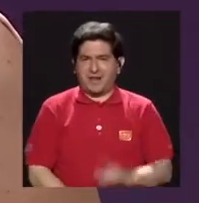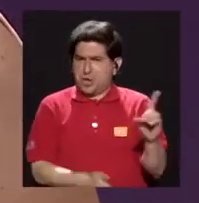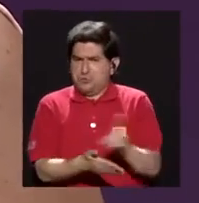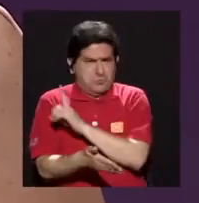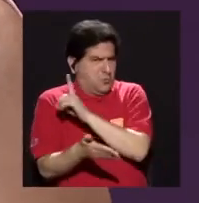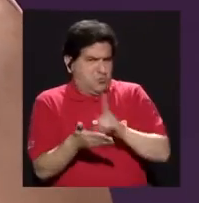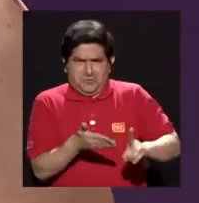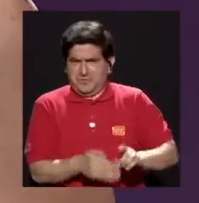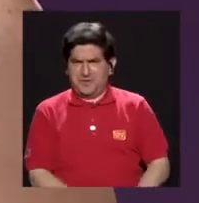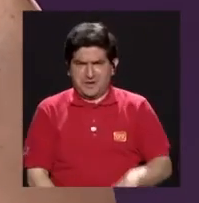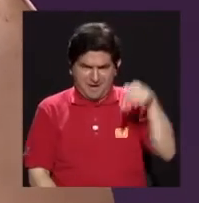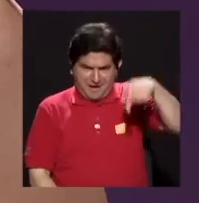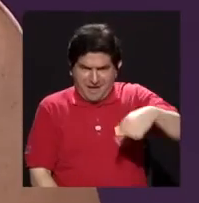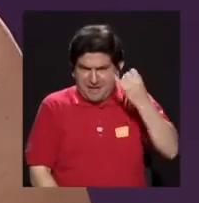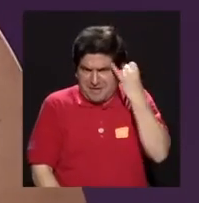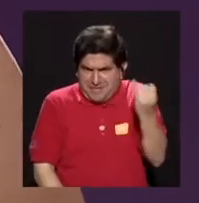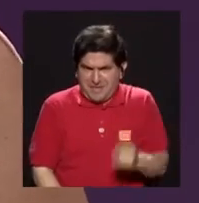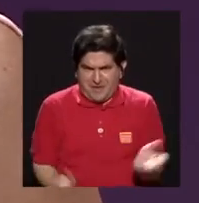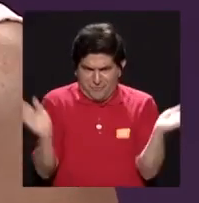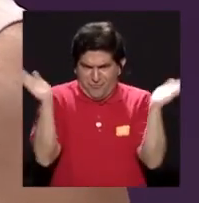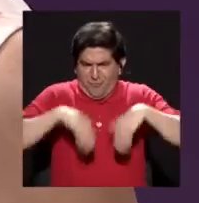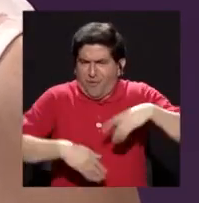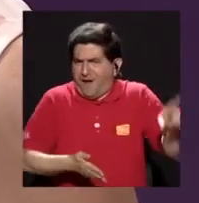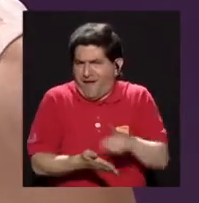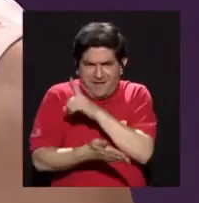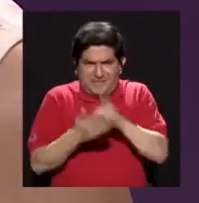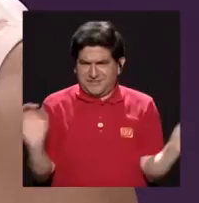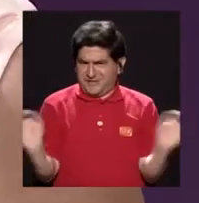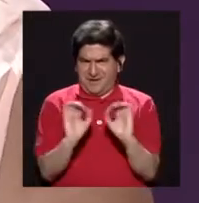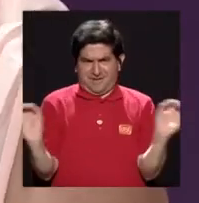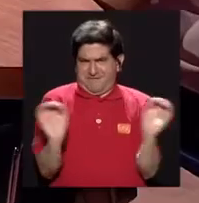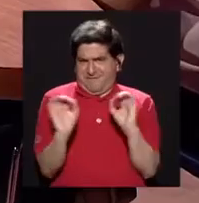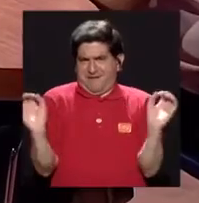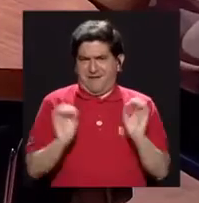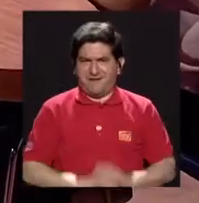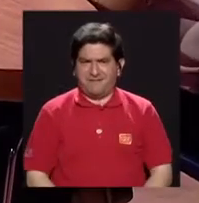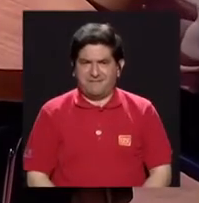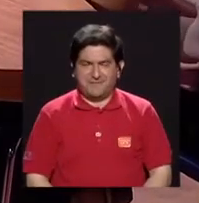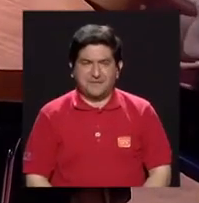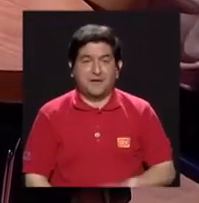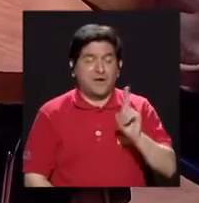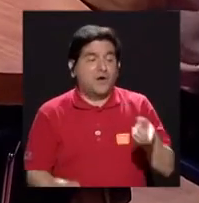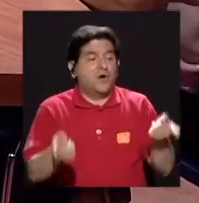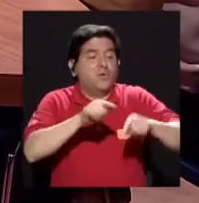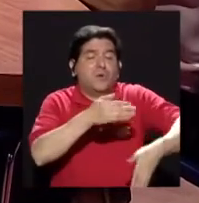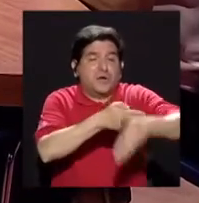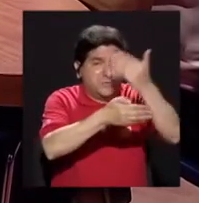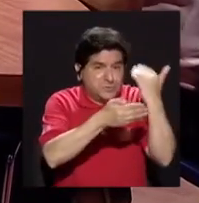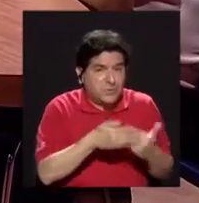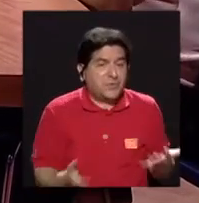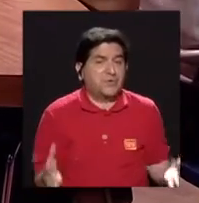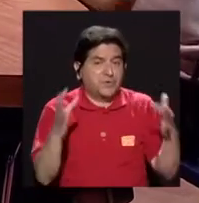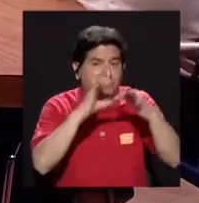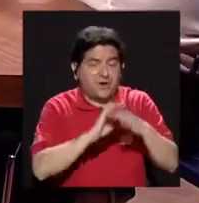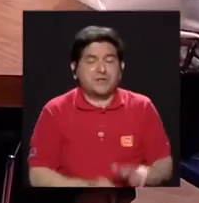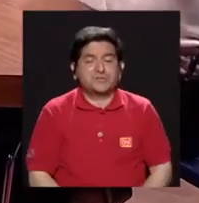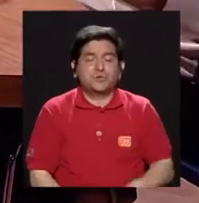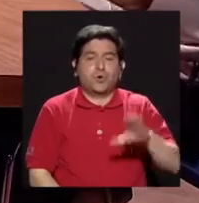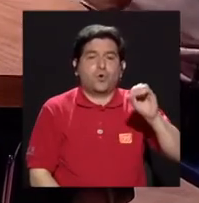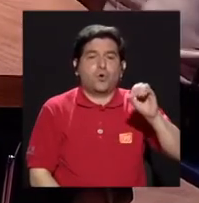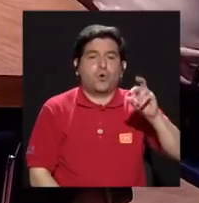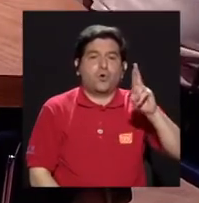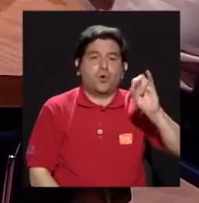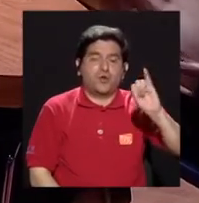discriminamos, porque aquí un punto de partida es que no hay discriminación de ningún tipo, ¿verdad? Hay un hecho anterior también que tuvo que ver con Cocorí y el